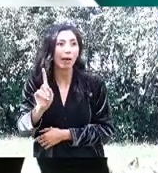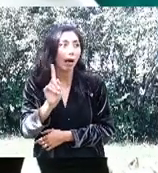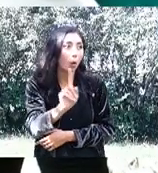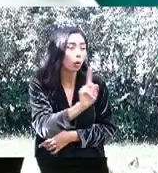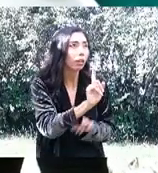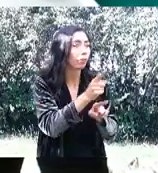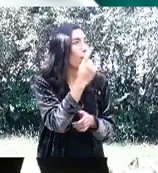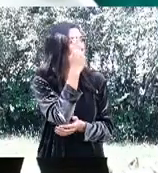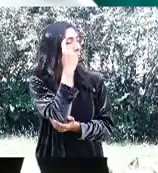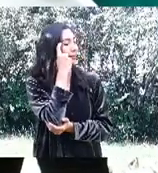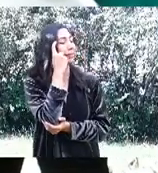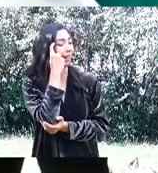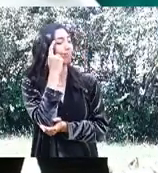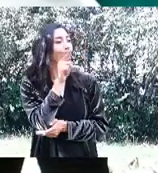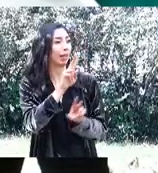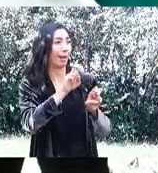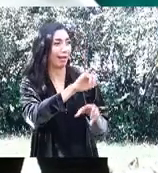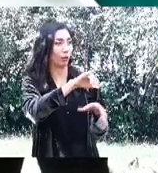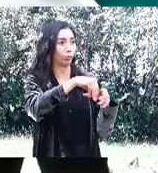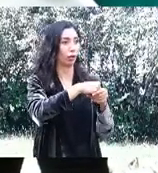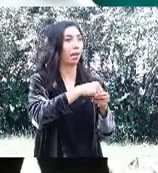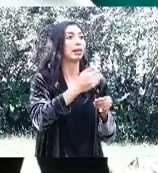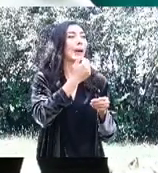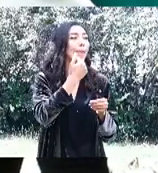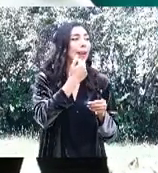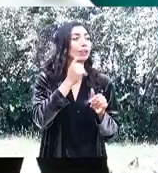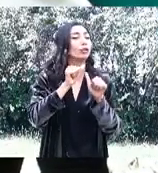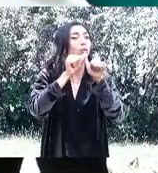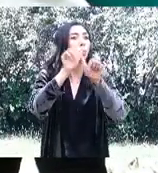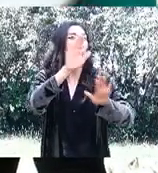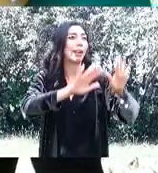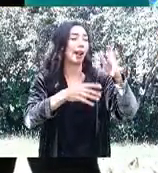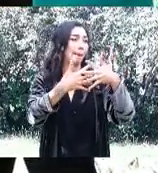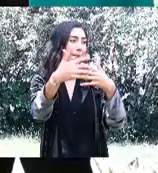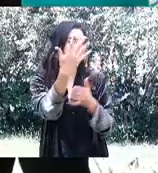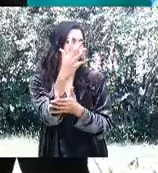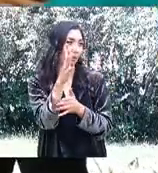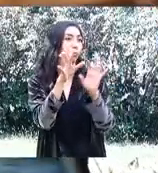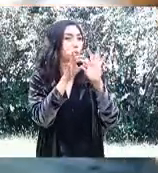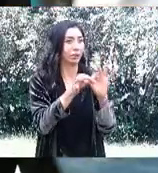también pensar y además de sustentabilidad Muchas gracias